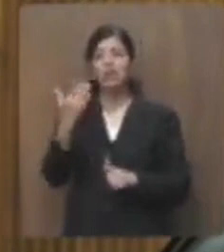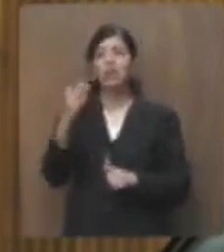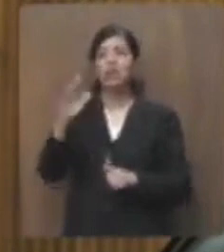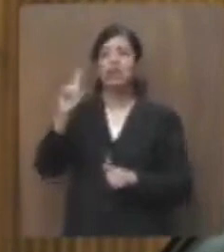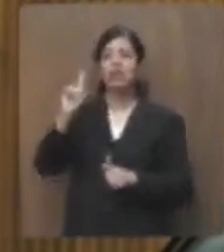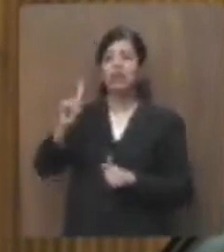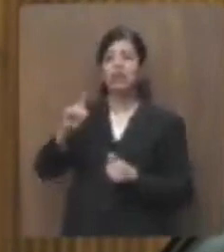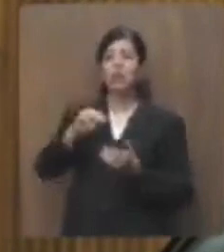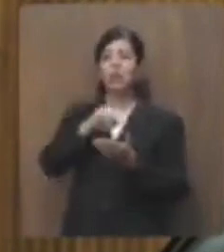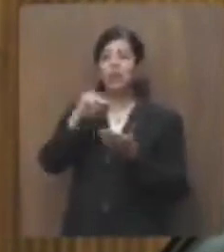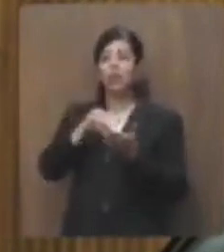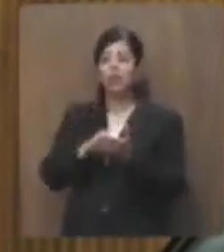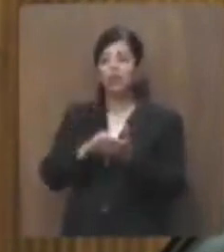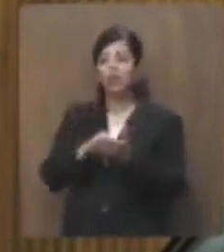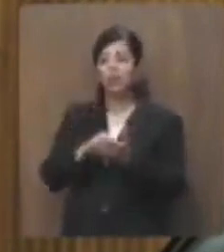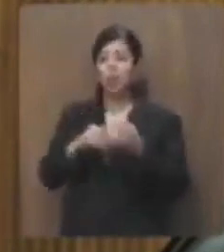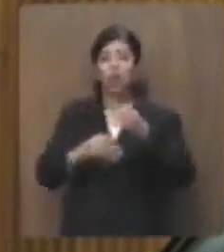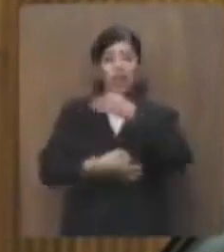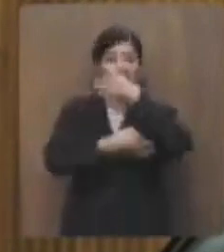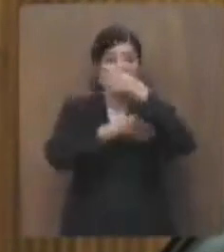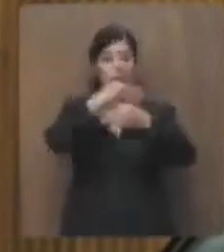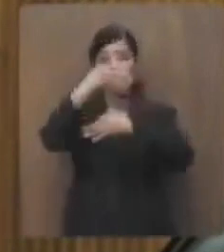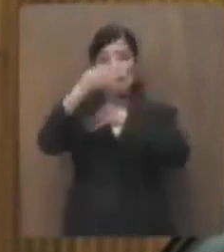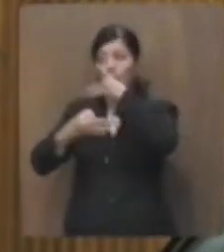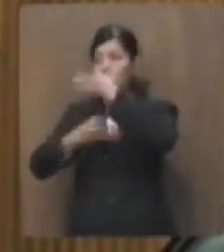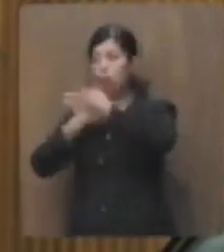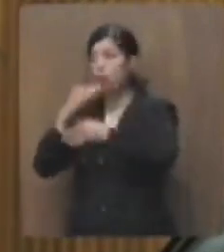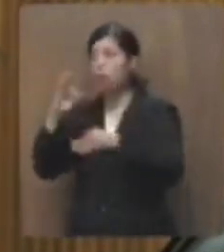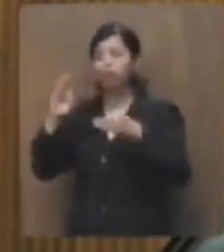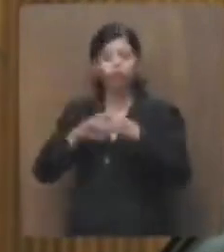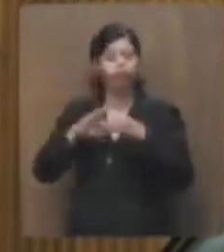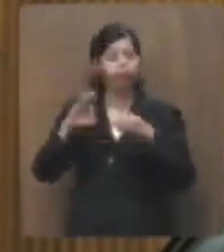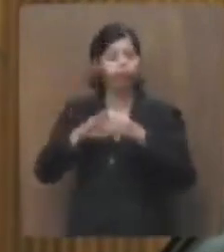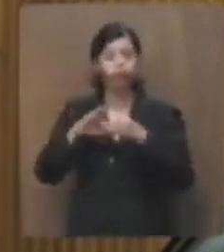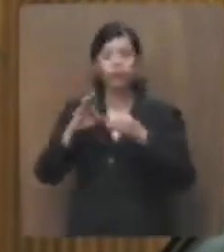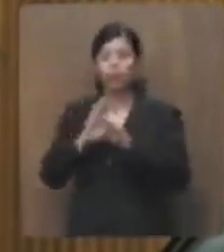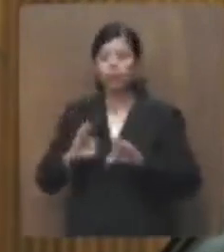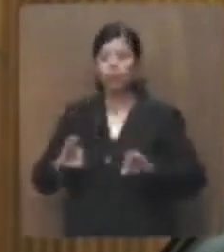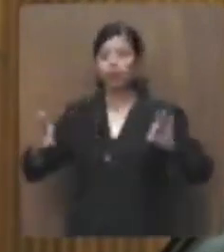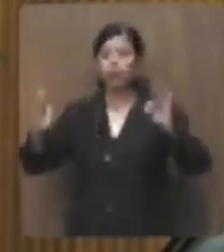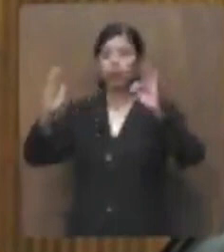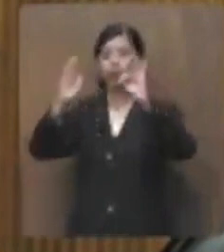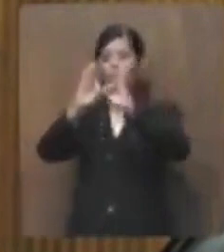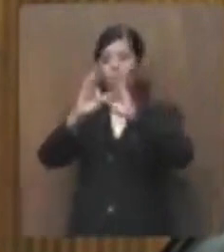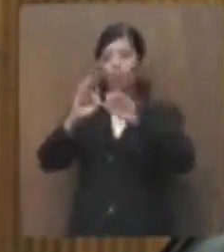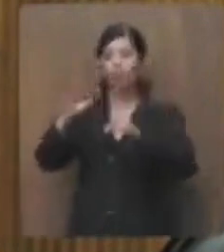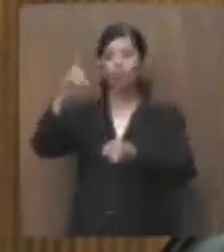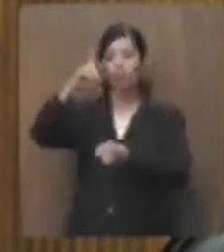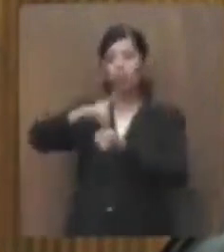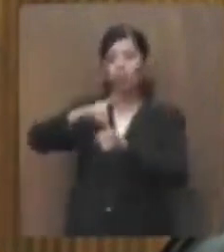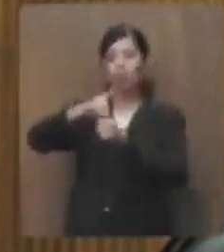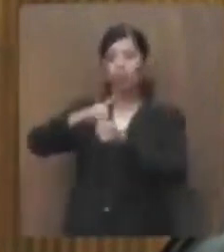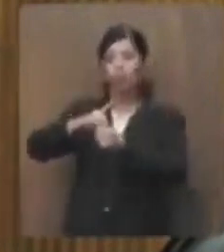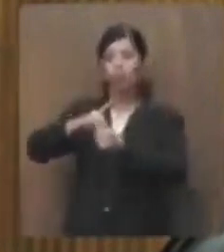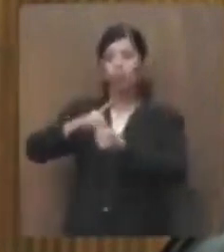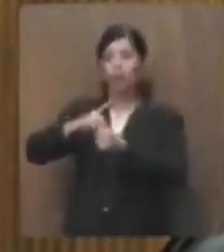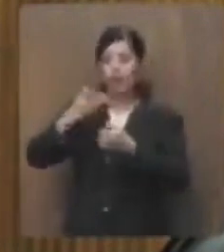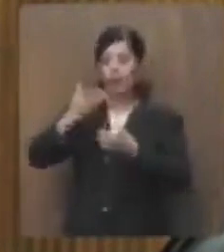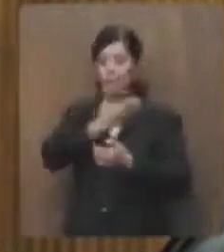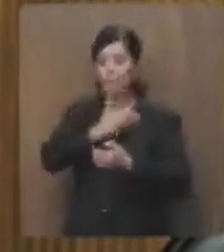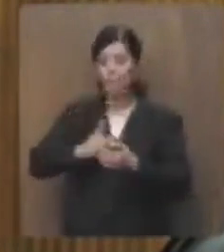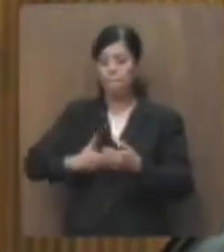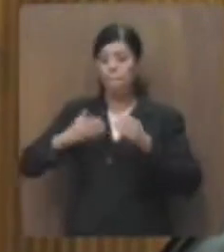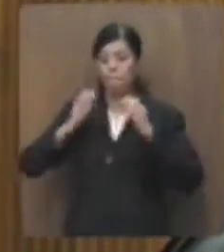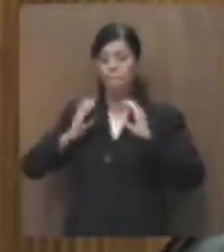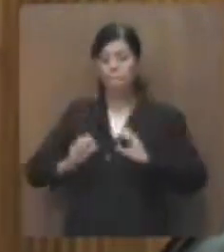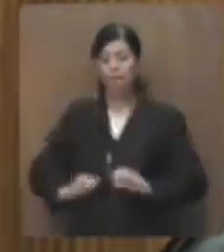de sus atribuciones simplemente en campañas permanentes sobre la importancia de La donación de órganos y tejidos a fin de fomentar esta acción